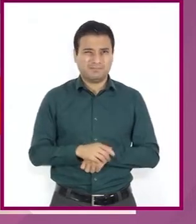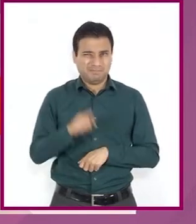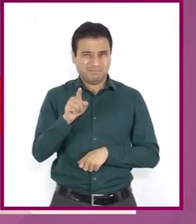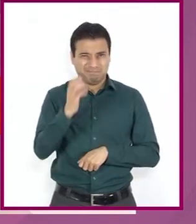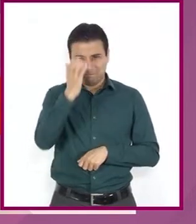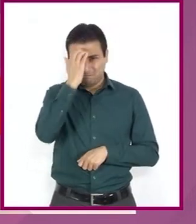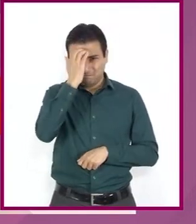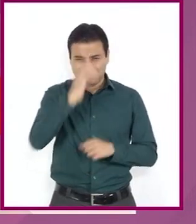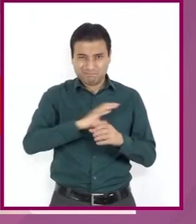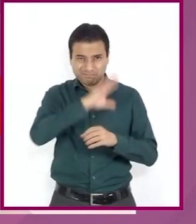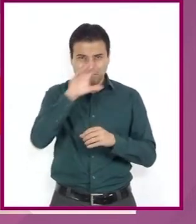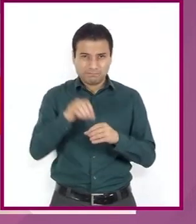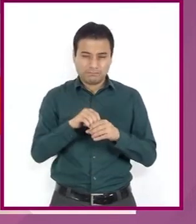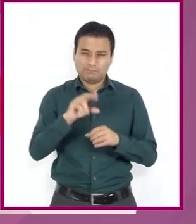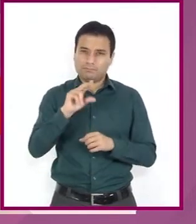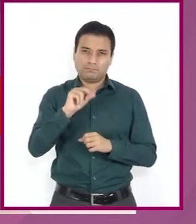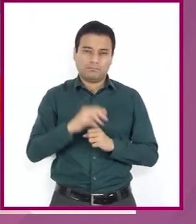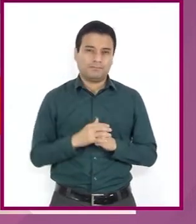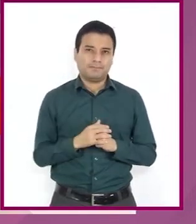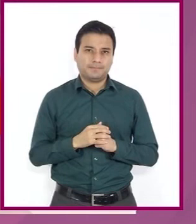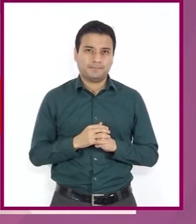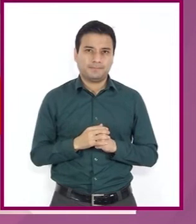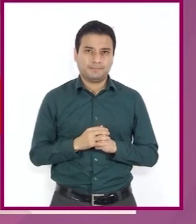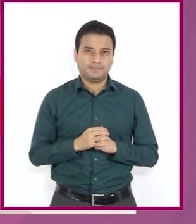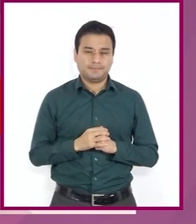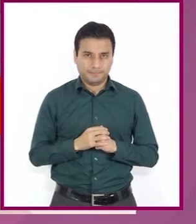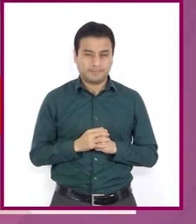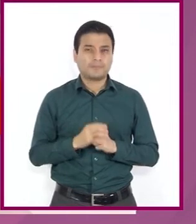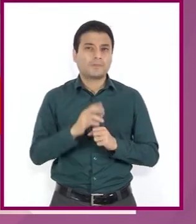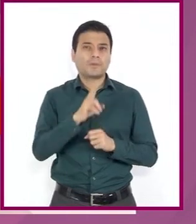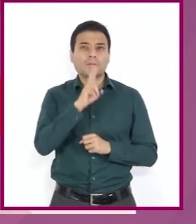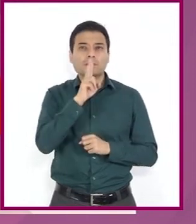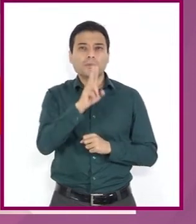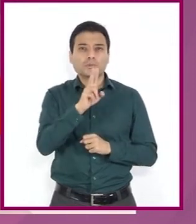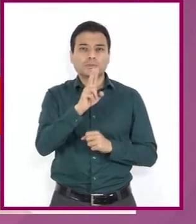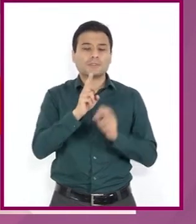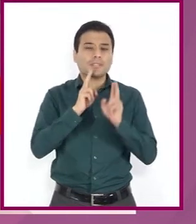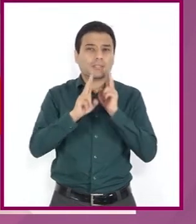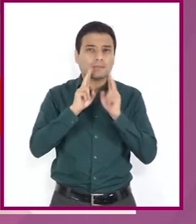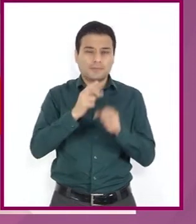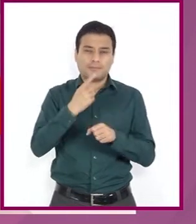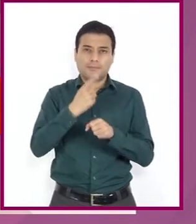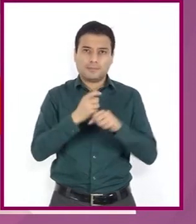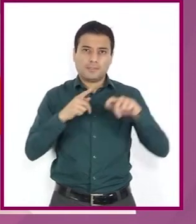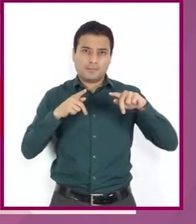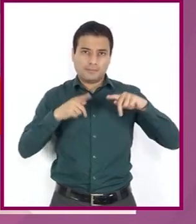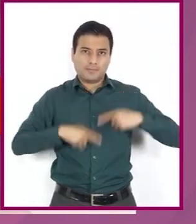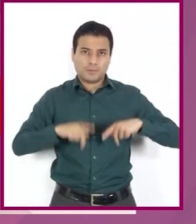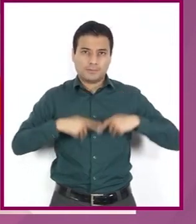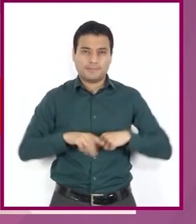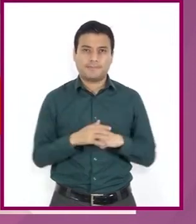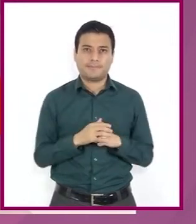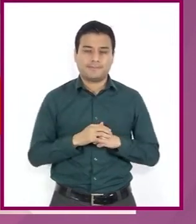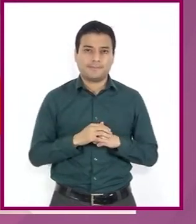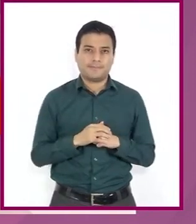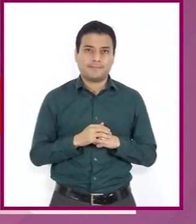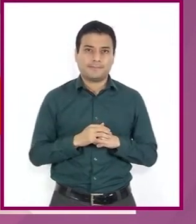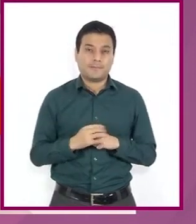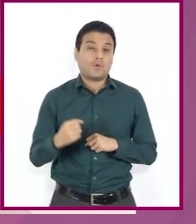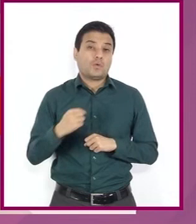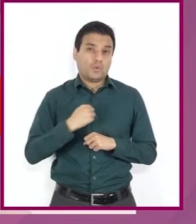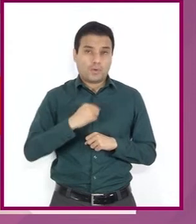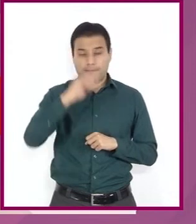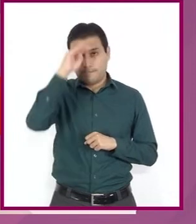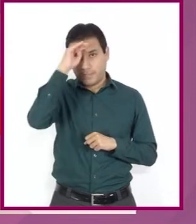conocimiento de todo. Utiliza la voz narrativa en primera persona. Yo digo que, nosotros creemos